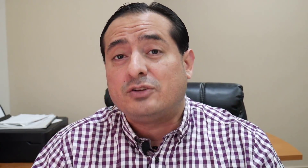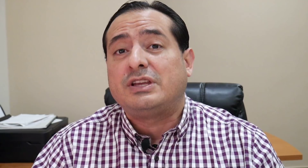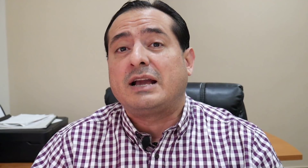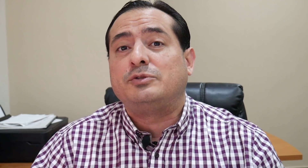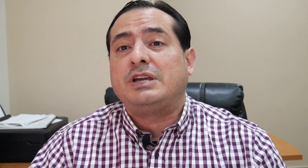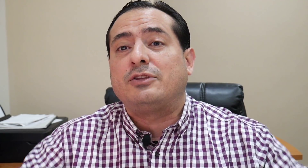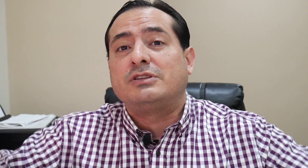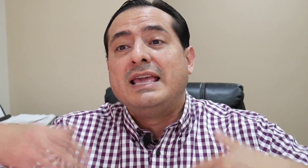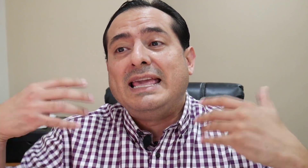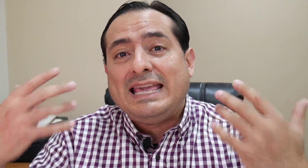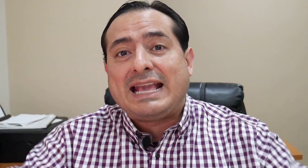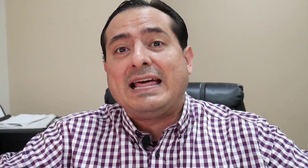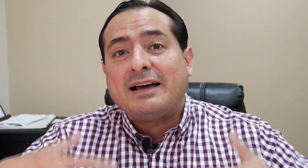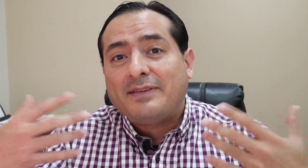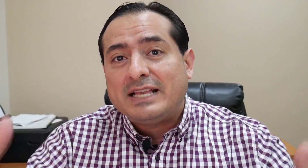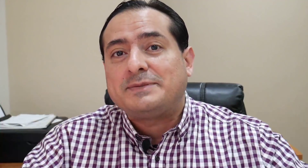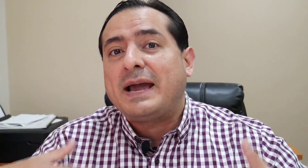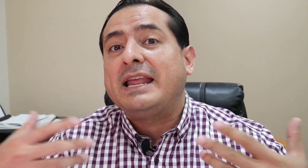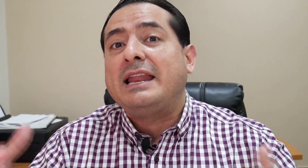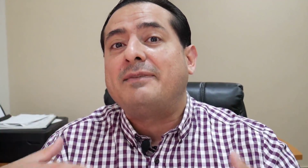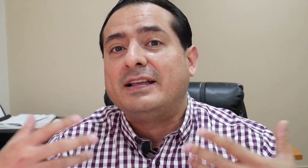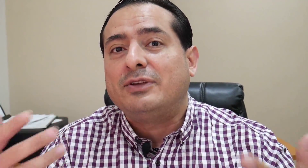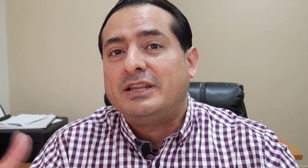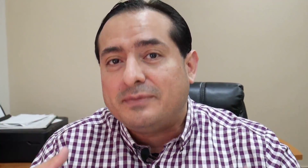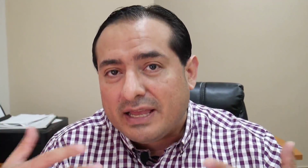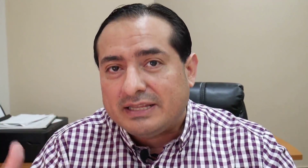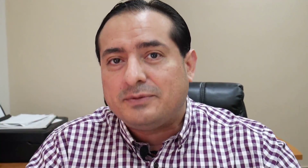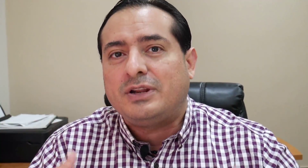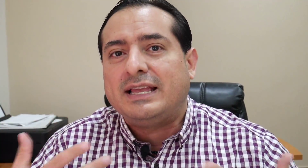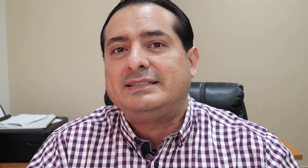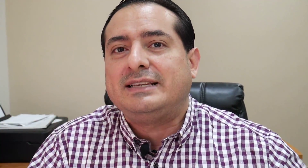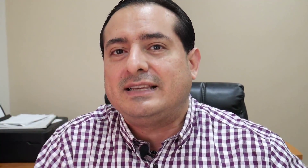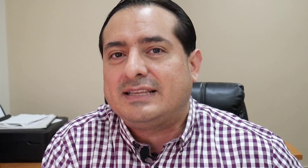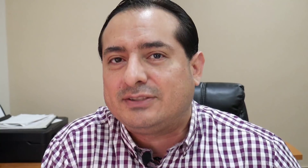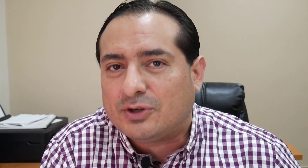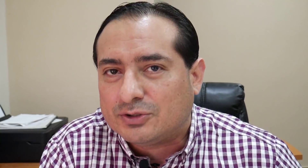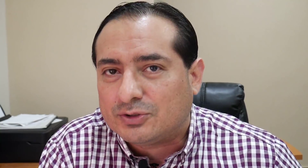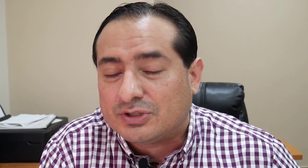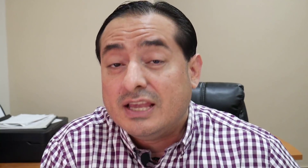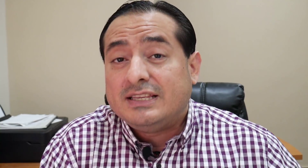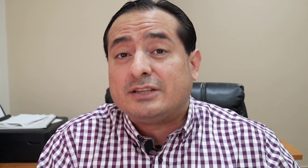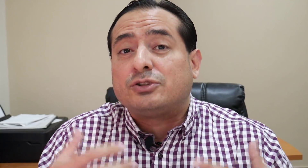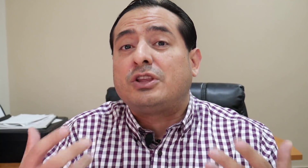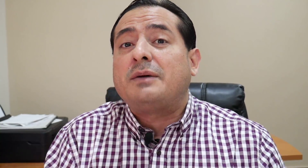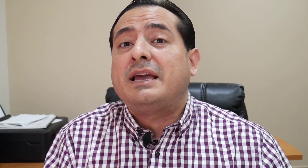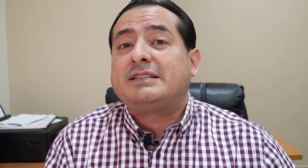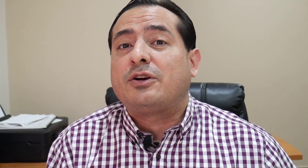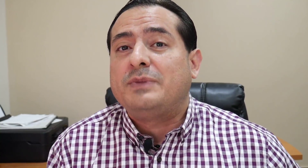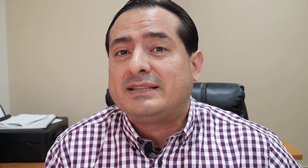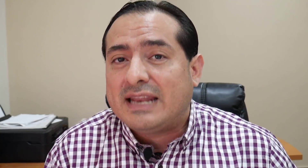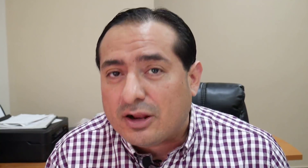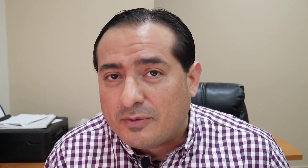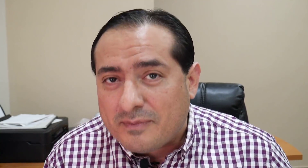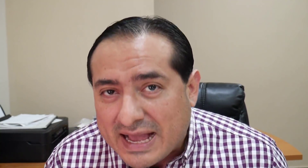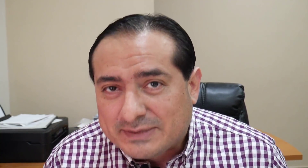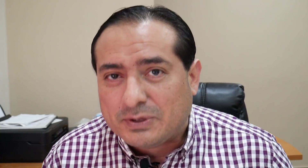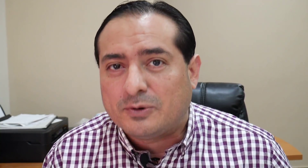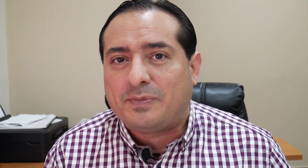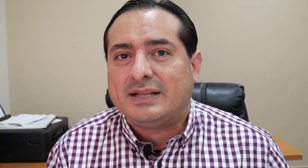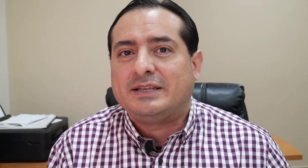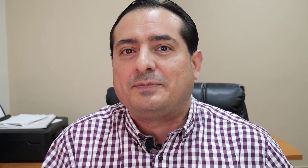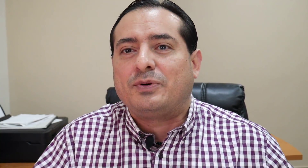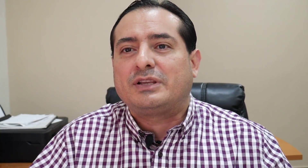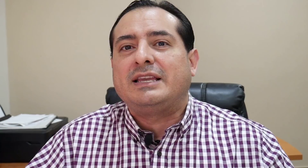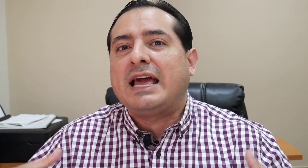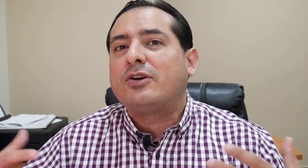infiltran los encapuchados y cada vez van elevando el nivel de violencia y de destrozos y esto todavía se convierte en algo más preocupante